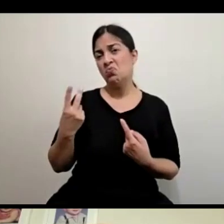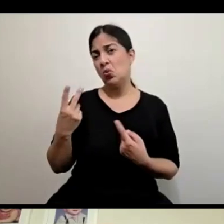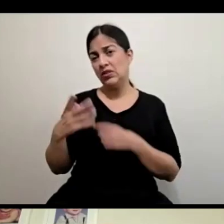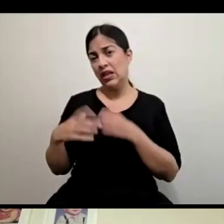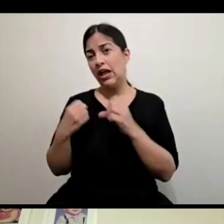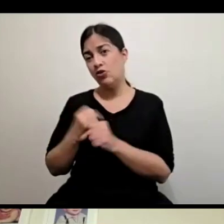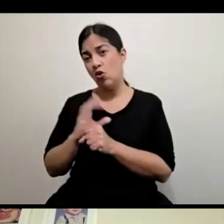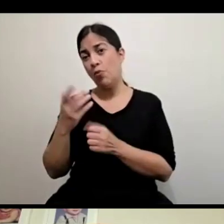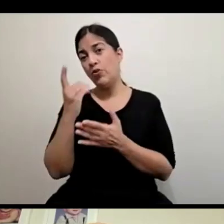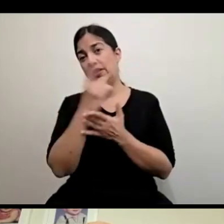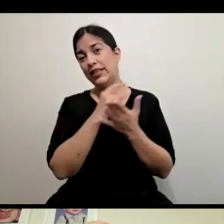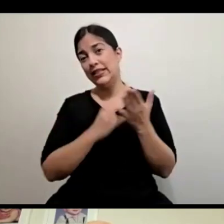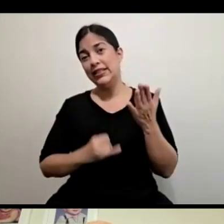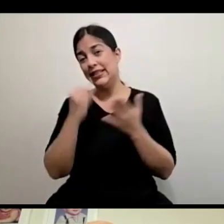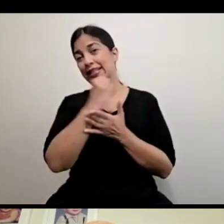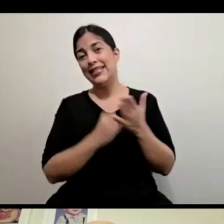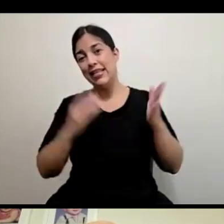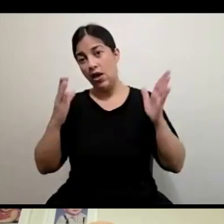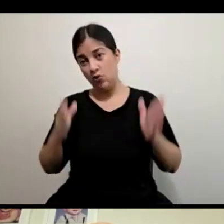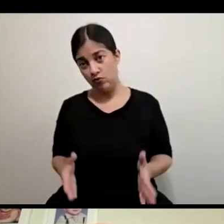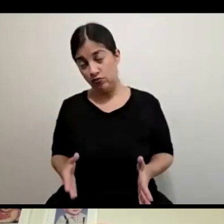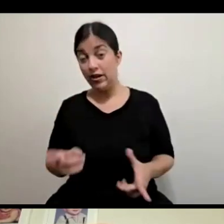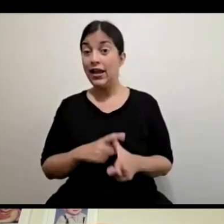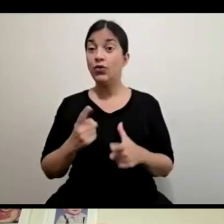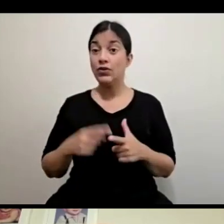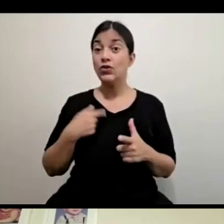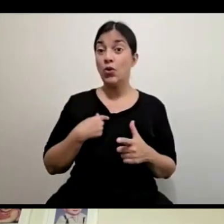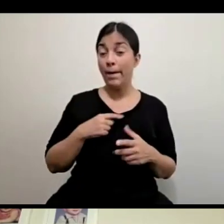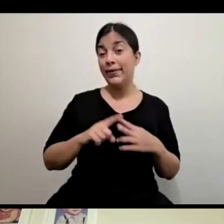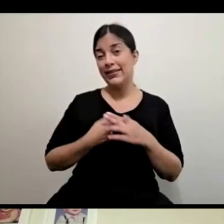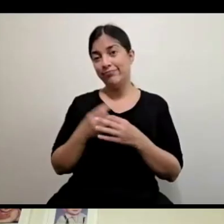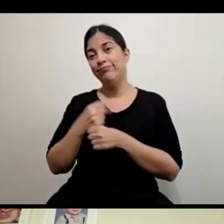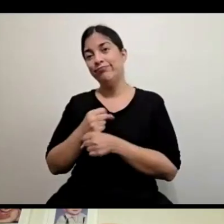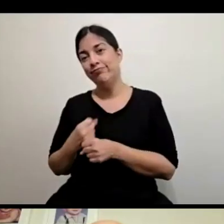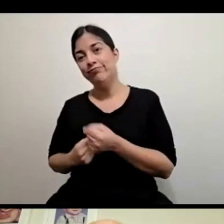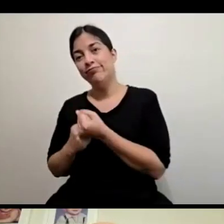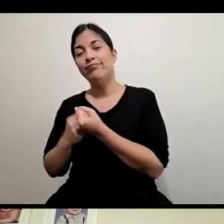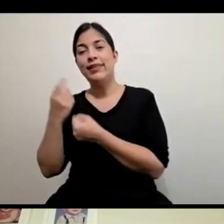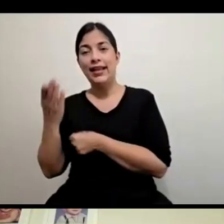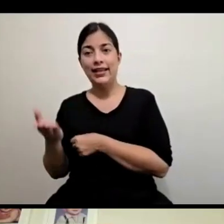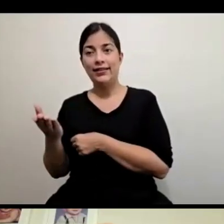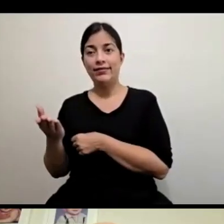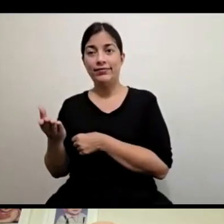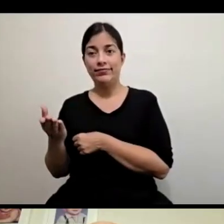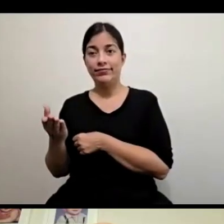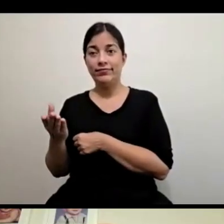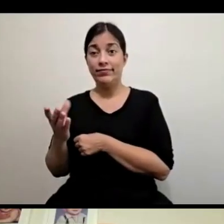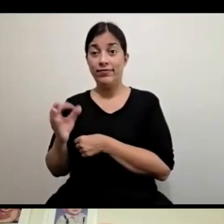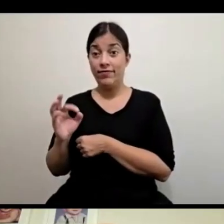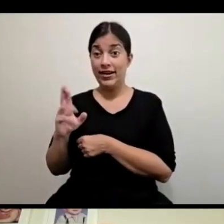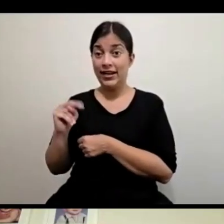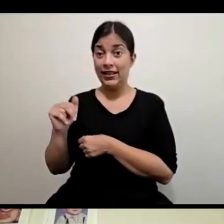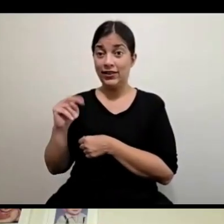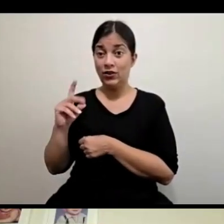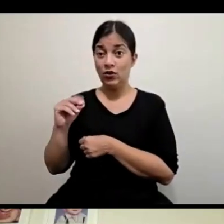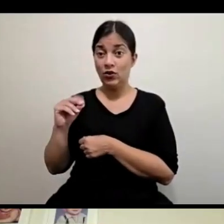Y yo realicé, entonces yo me convertí en realizador para él. Y entonces de Fernando Rivero, que déjame decirte, fue